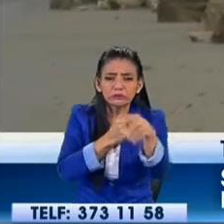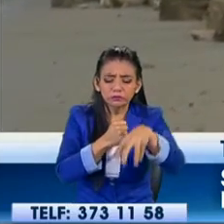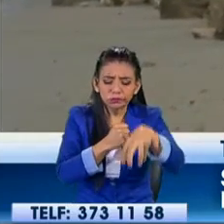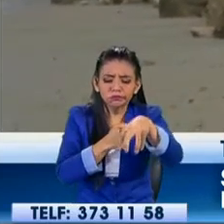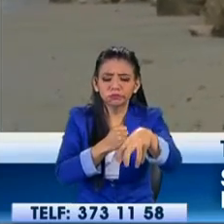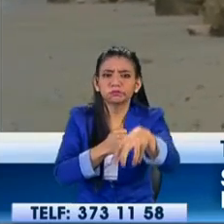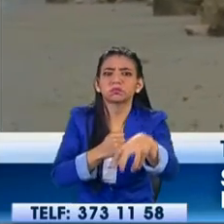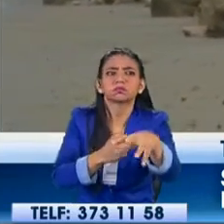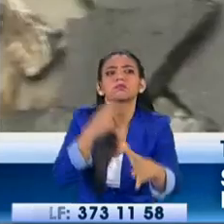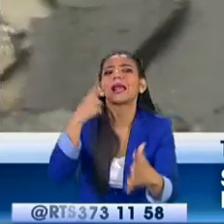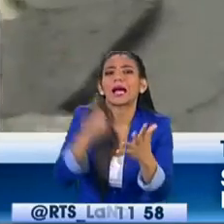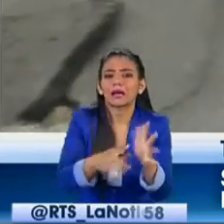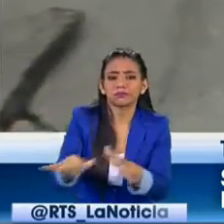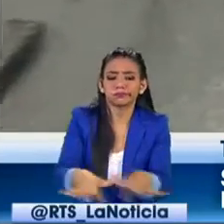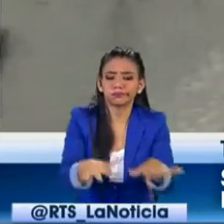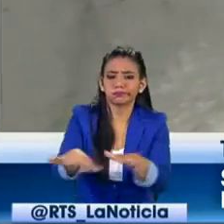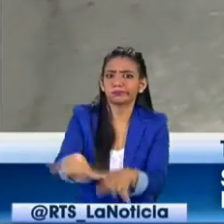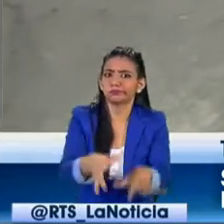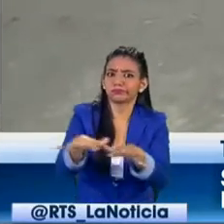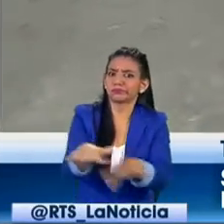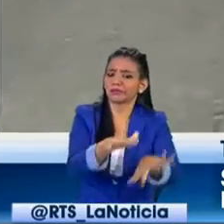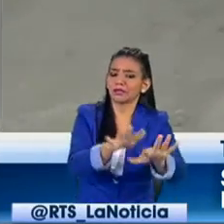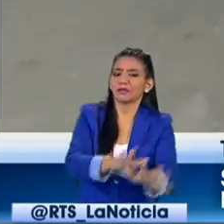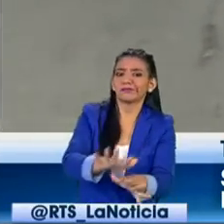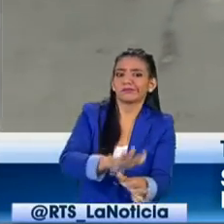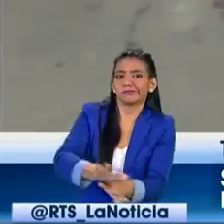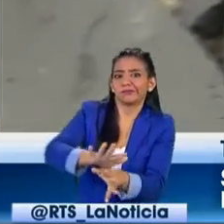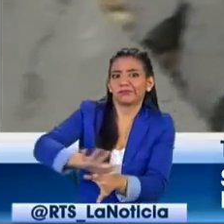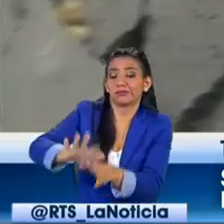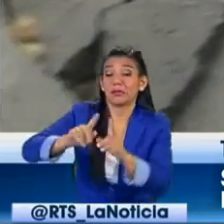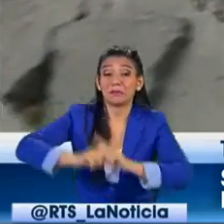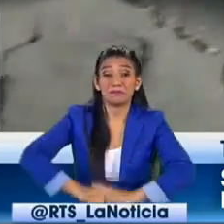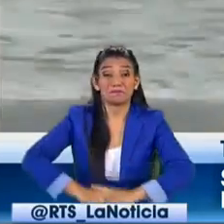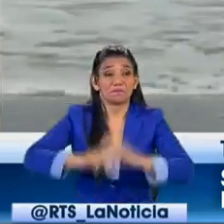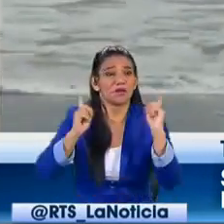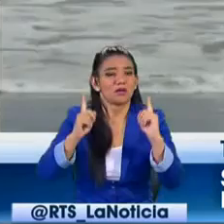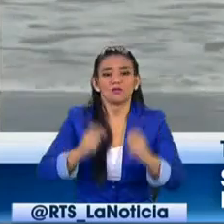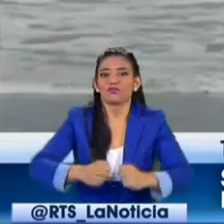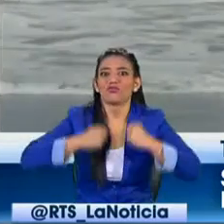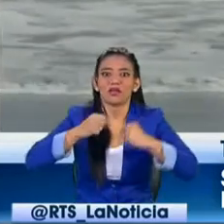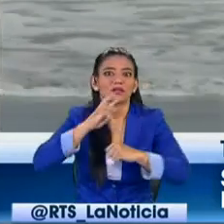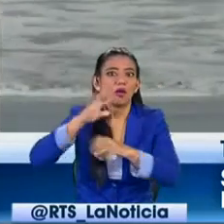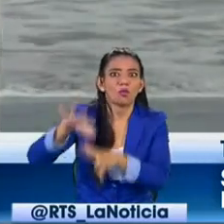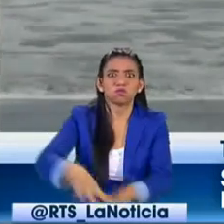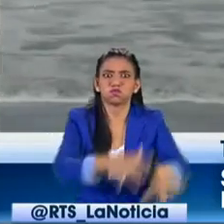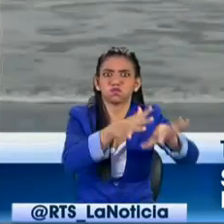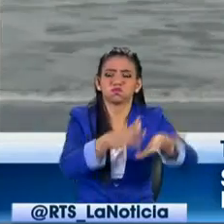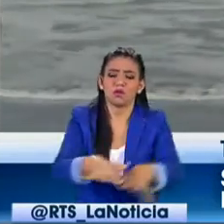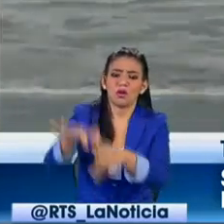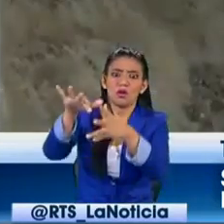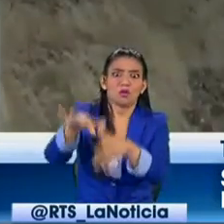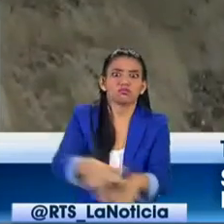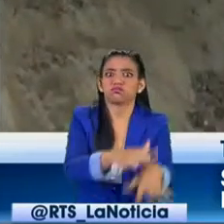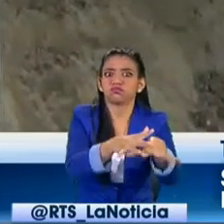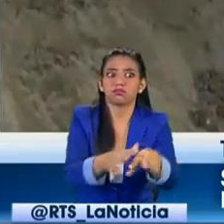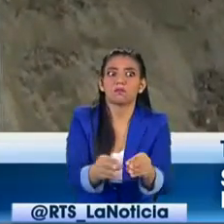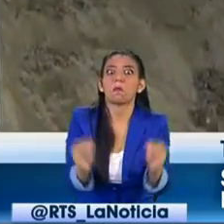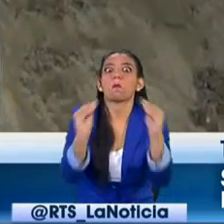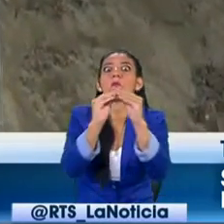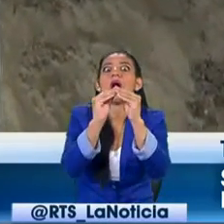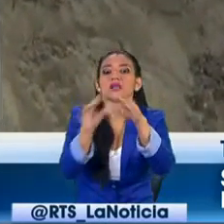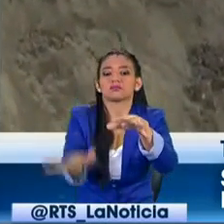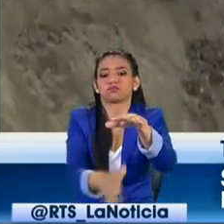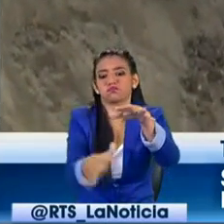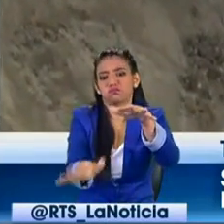para evitar que el oleaje siga desmembrando el asfalto. Pero al parecer la fuerza del mar no da tregua y ahora se ha extendido el